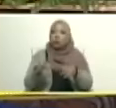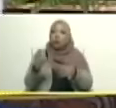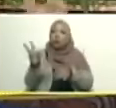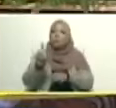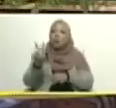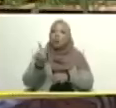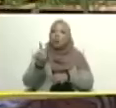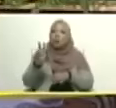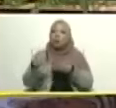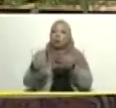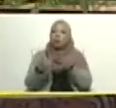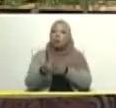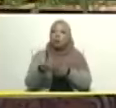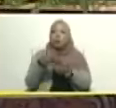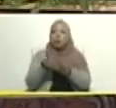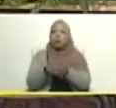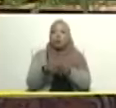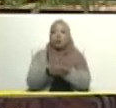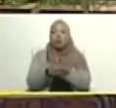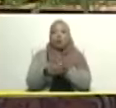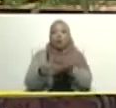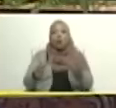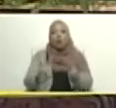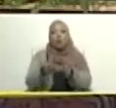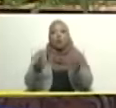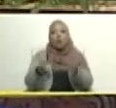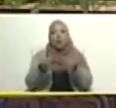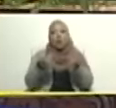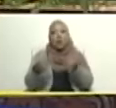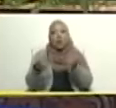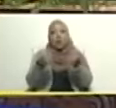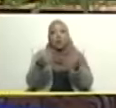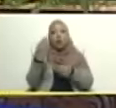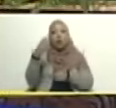Venezuela va a ser uno de los motores de la reactivación de la economía colombiana.